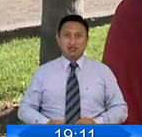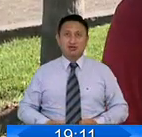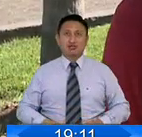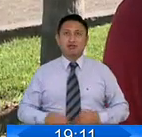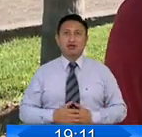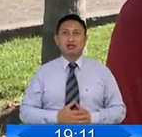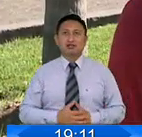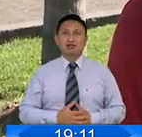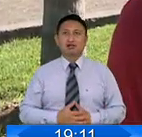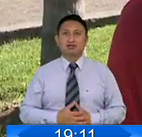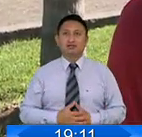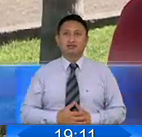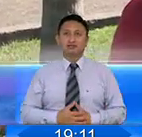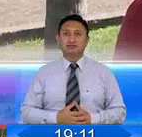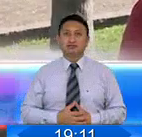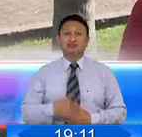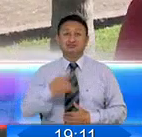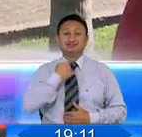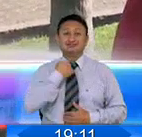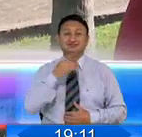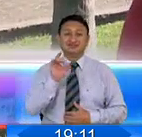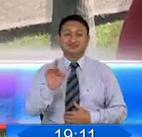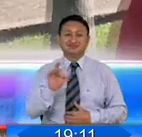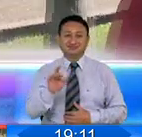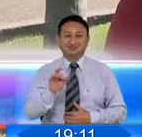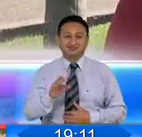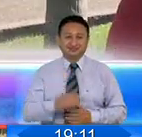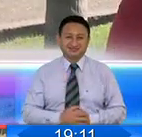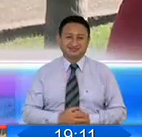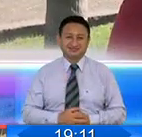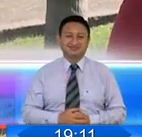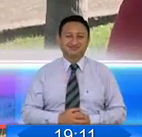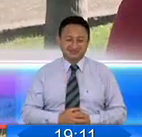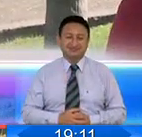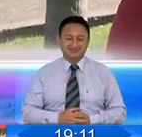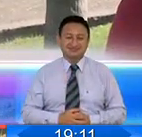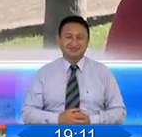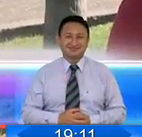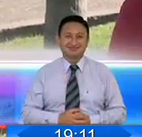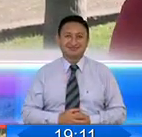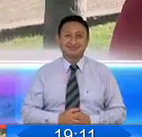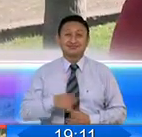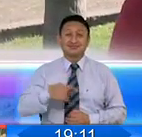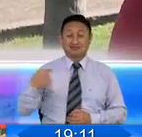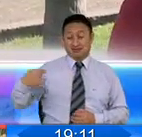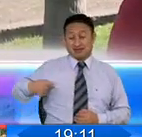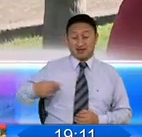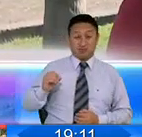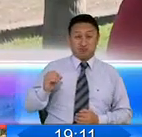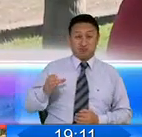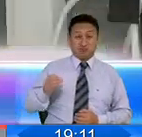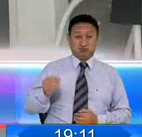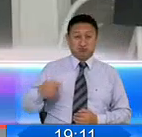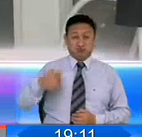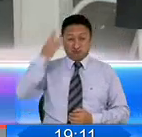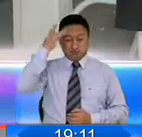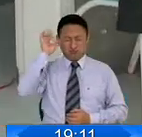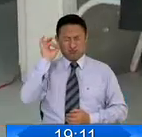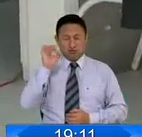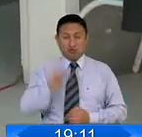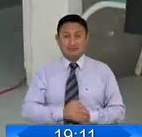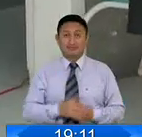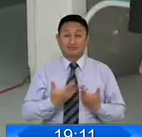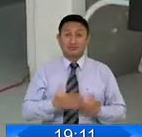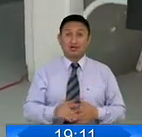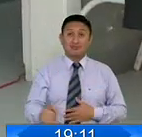con un poquito un dolor de la garganta. Pero mi hija dice que le duele todo el cuerpo, la parte de los pulmones y dolor de la cabeza. Ya son 6 meses que